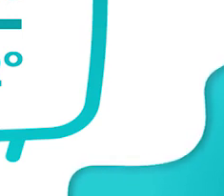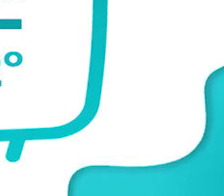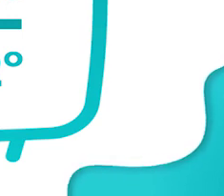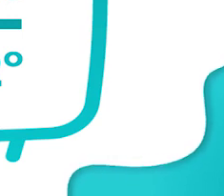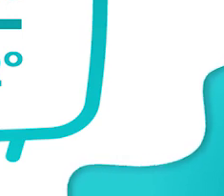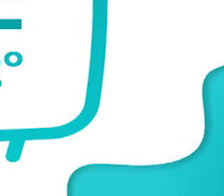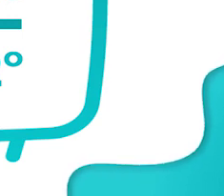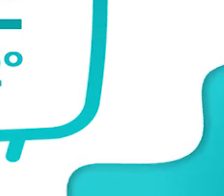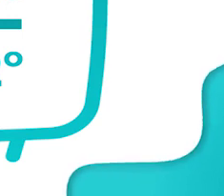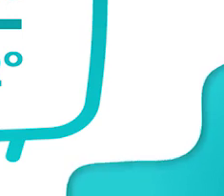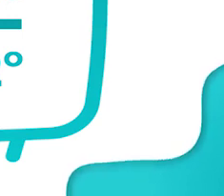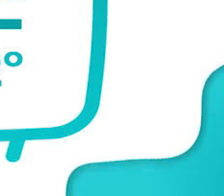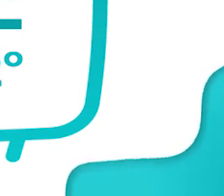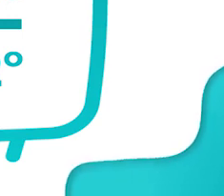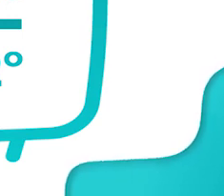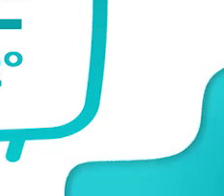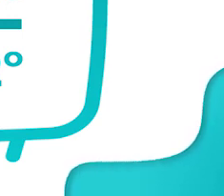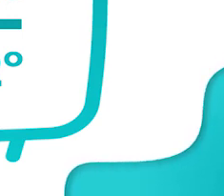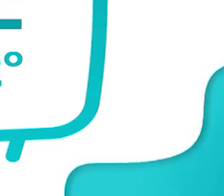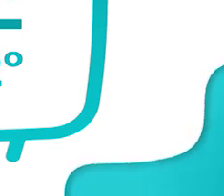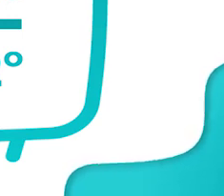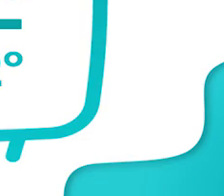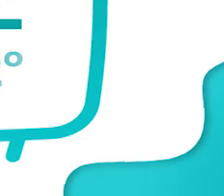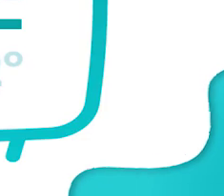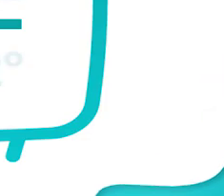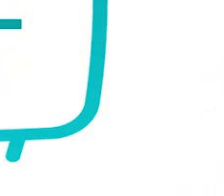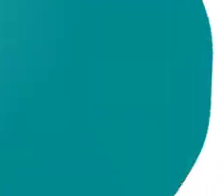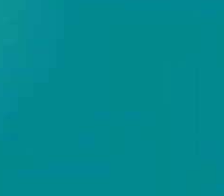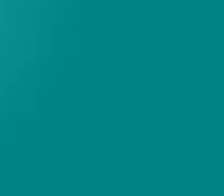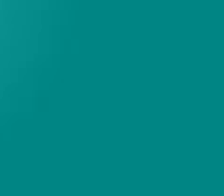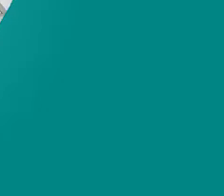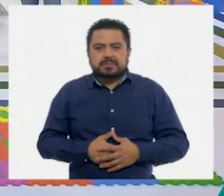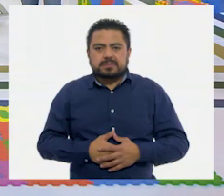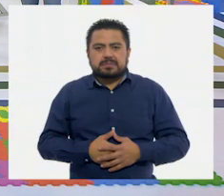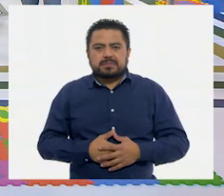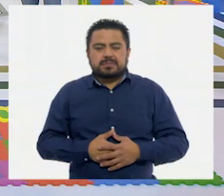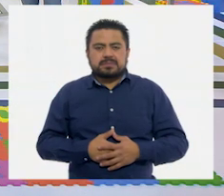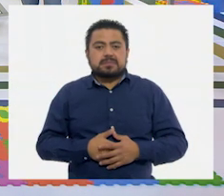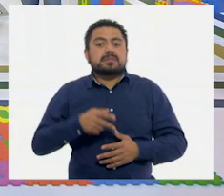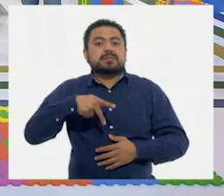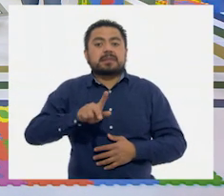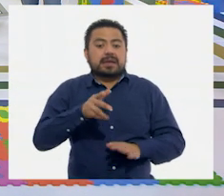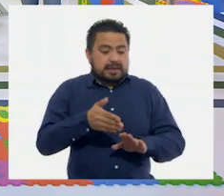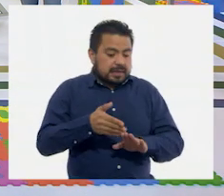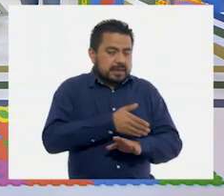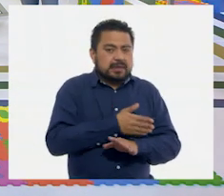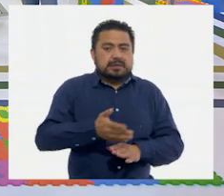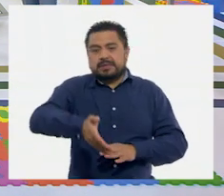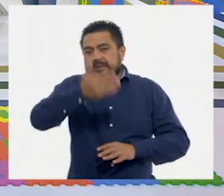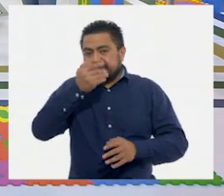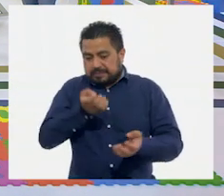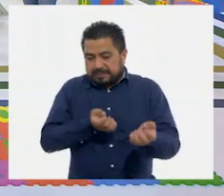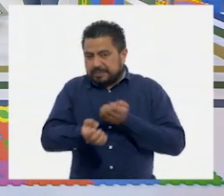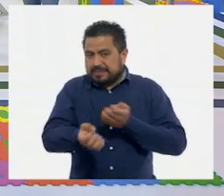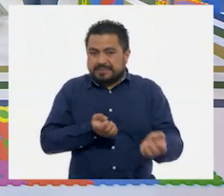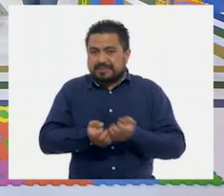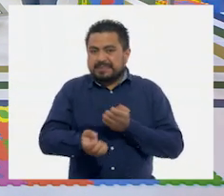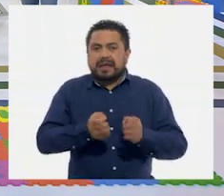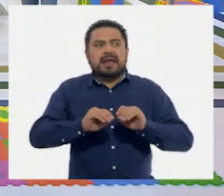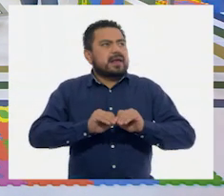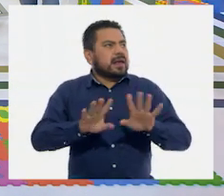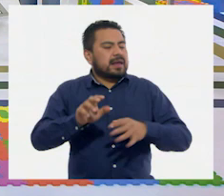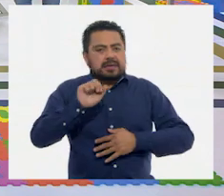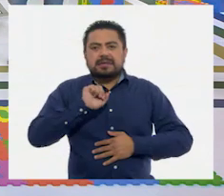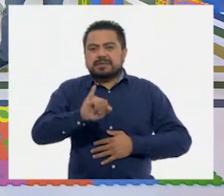Pero antes, vamos a movernos, profe Alan. Claro